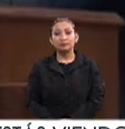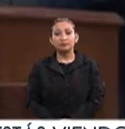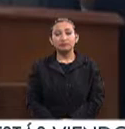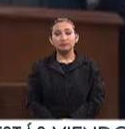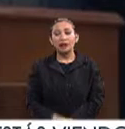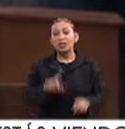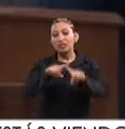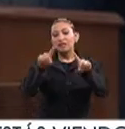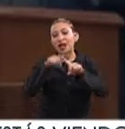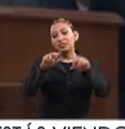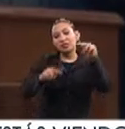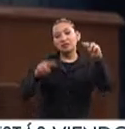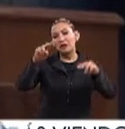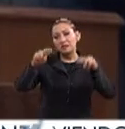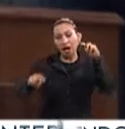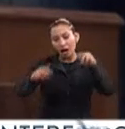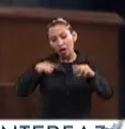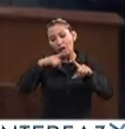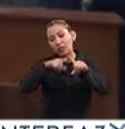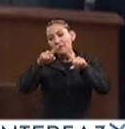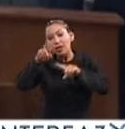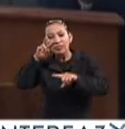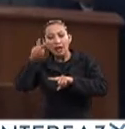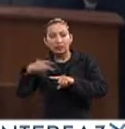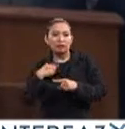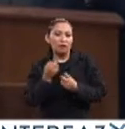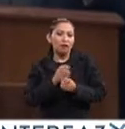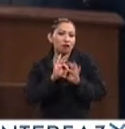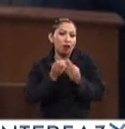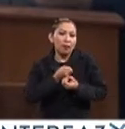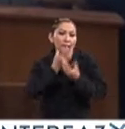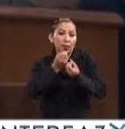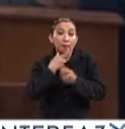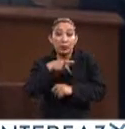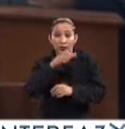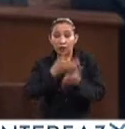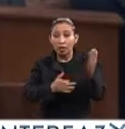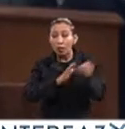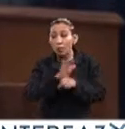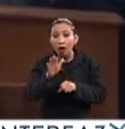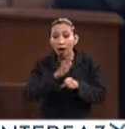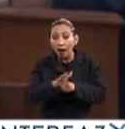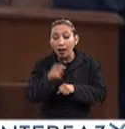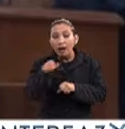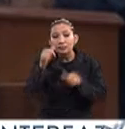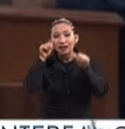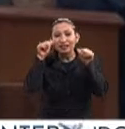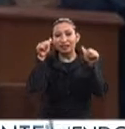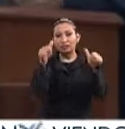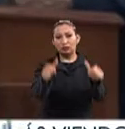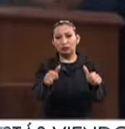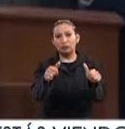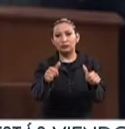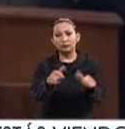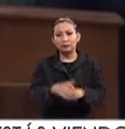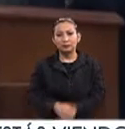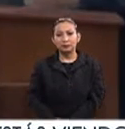en diversos grados y con diversas expresiones, pero lo que falta es atención